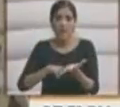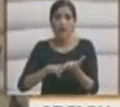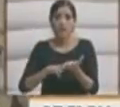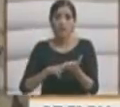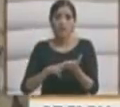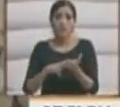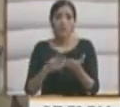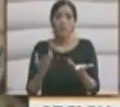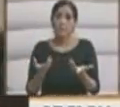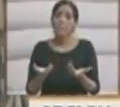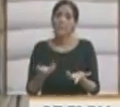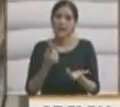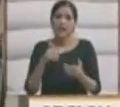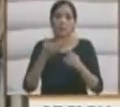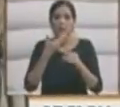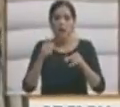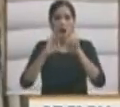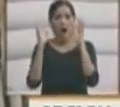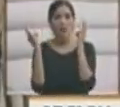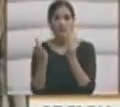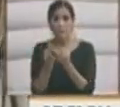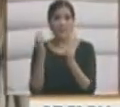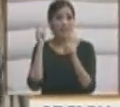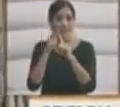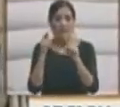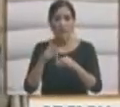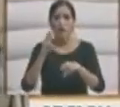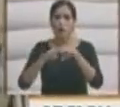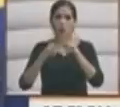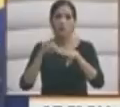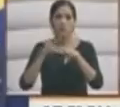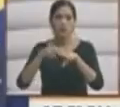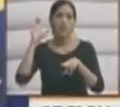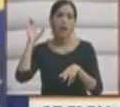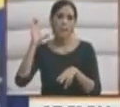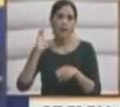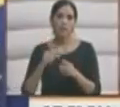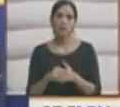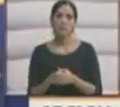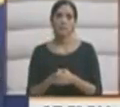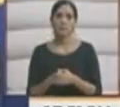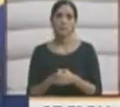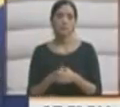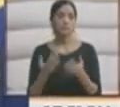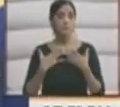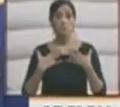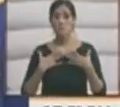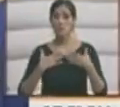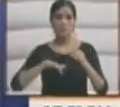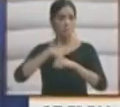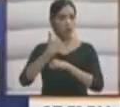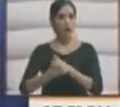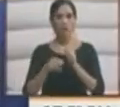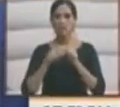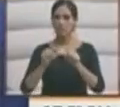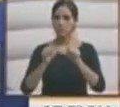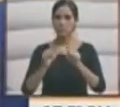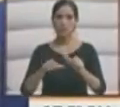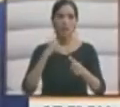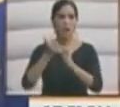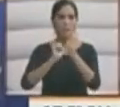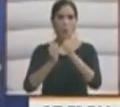de retornar para estar con nuestros familiares y desde aquí construir la patria. Mis planes es continuar con mi deporte, ya que ya no lo pude